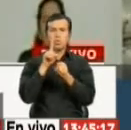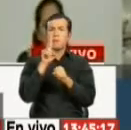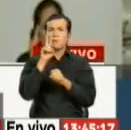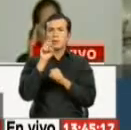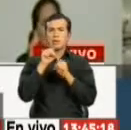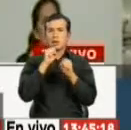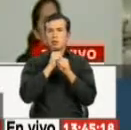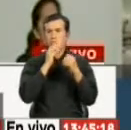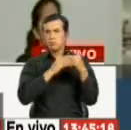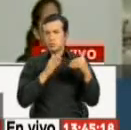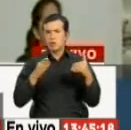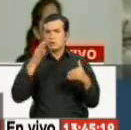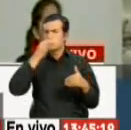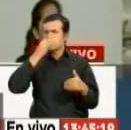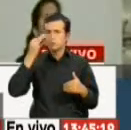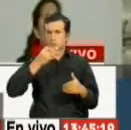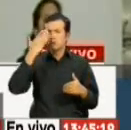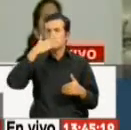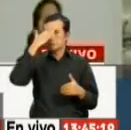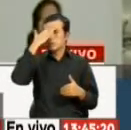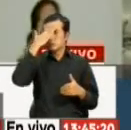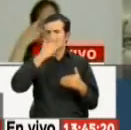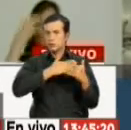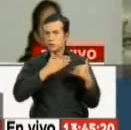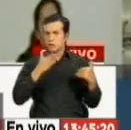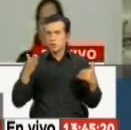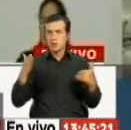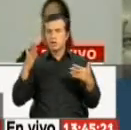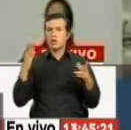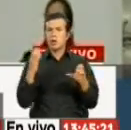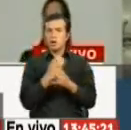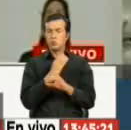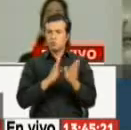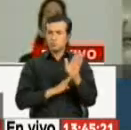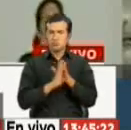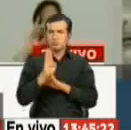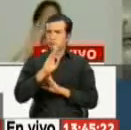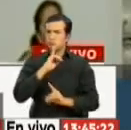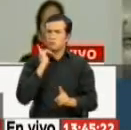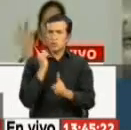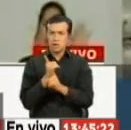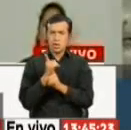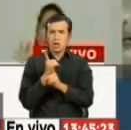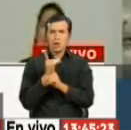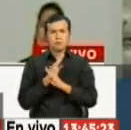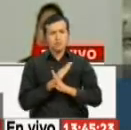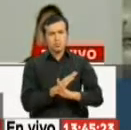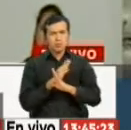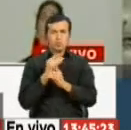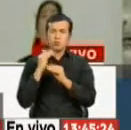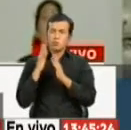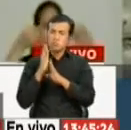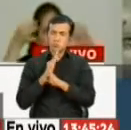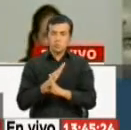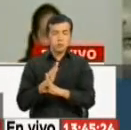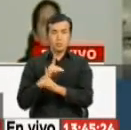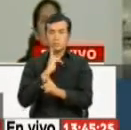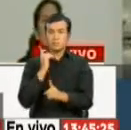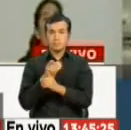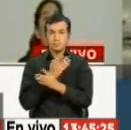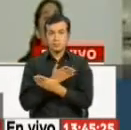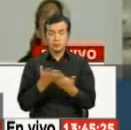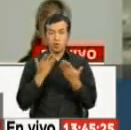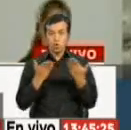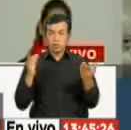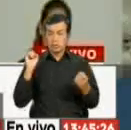años estoy absolutamente convencido una fórmula que lo defienda del peor mal que han sufrido que la